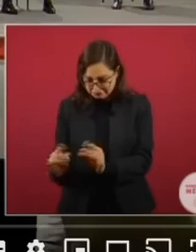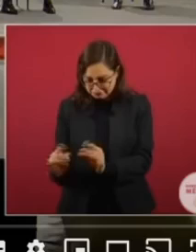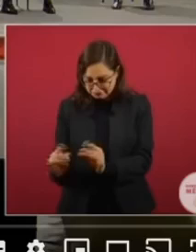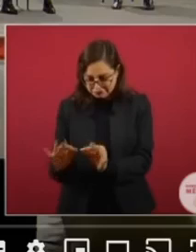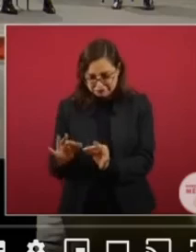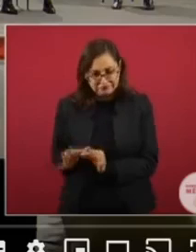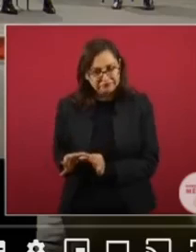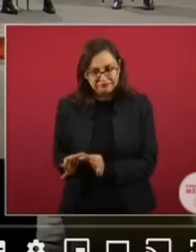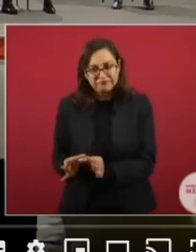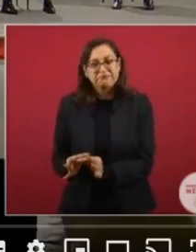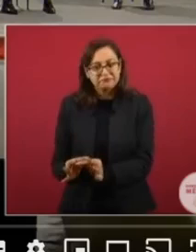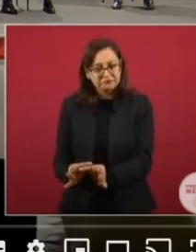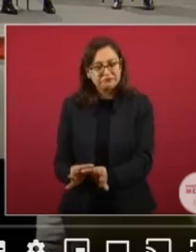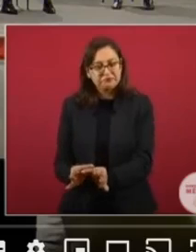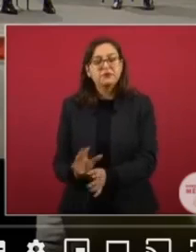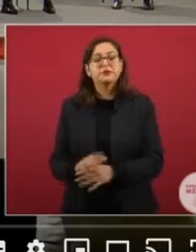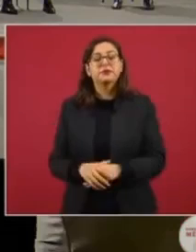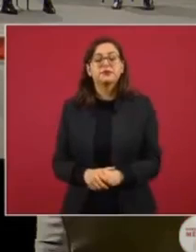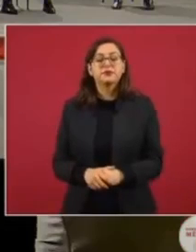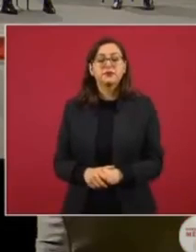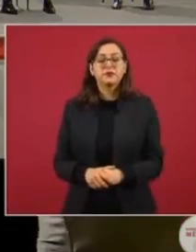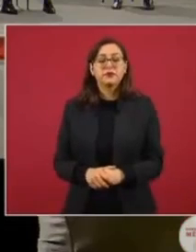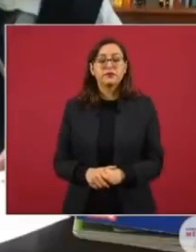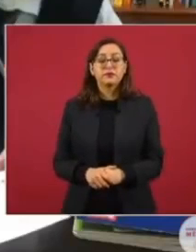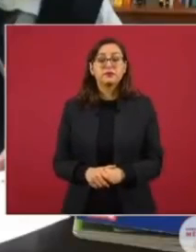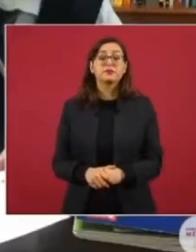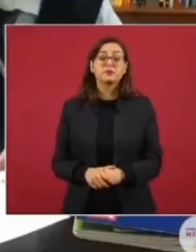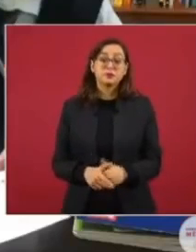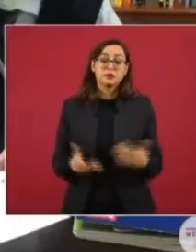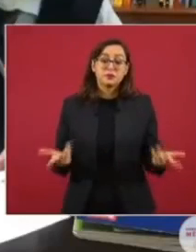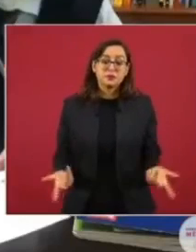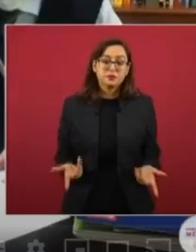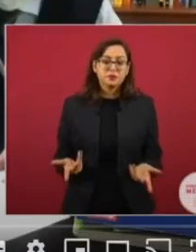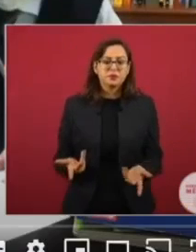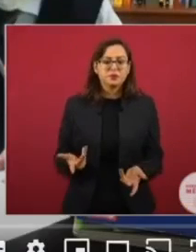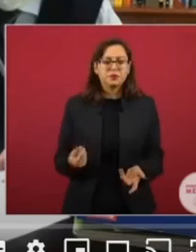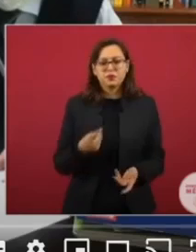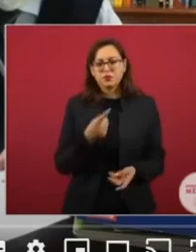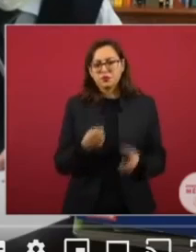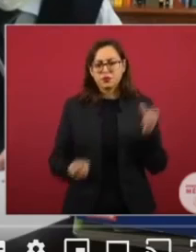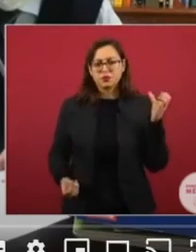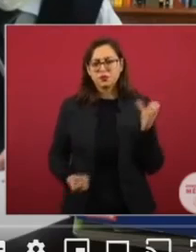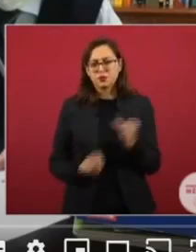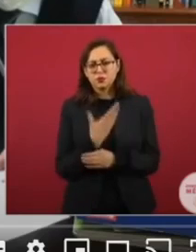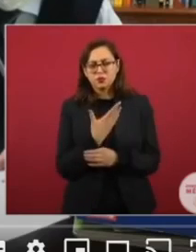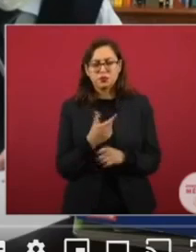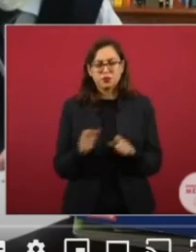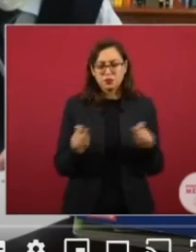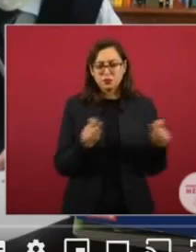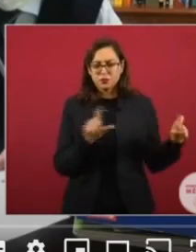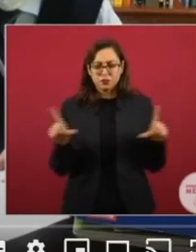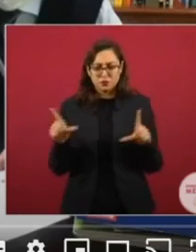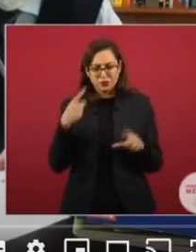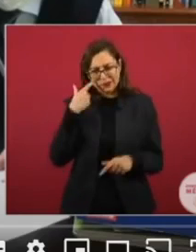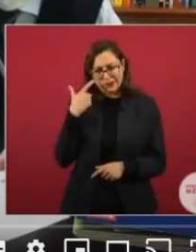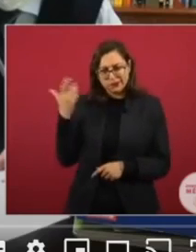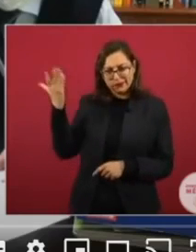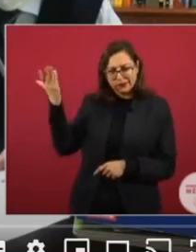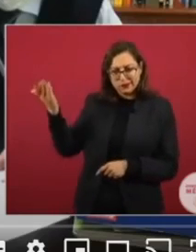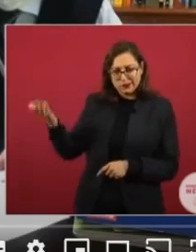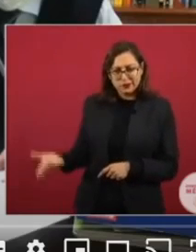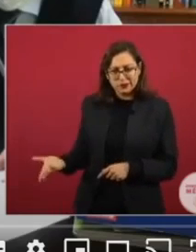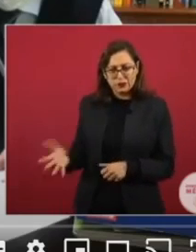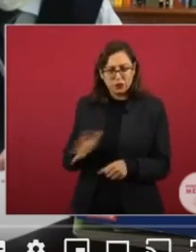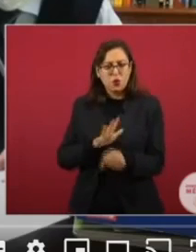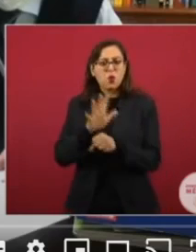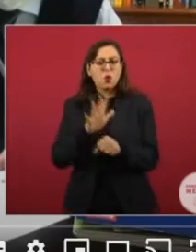Y estas son plataformas novedosas, no las repetiré, ya lo ha señalado el doctor Alcocer, sobre las distintas